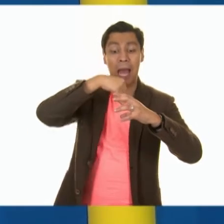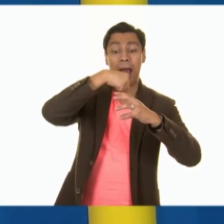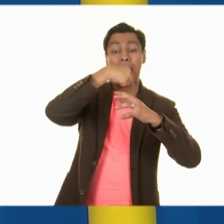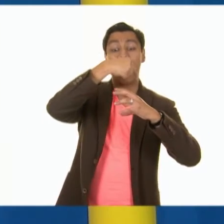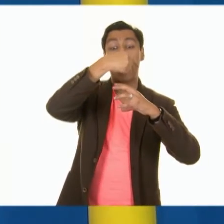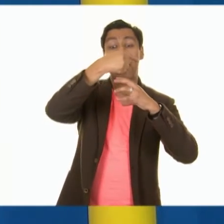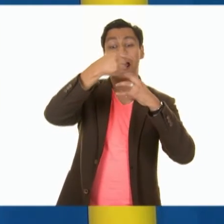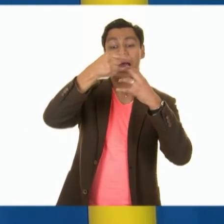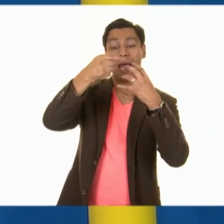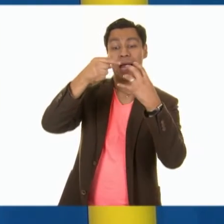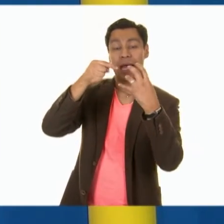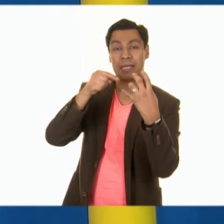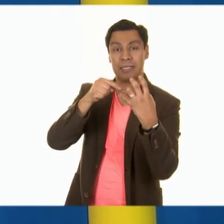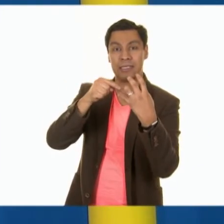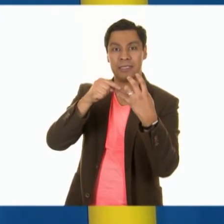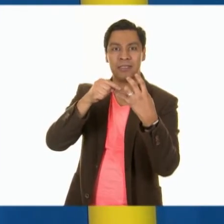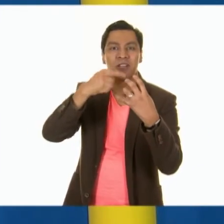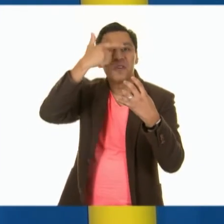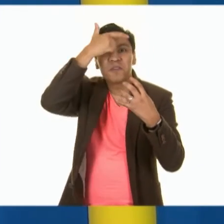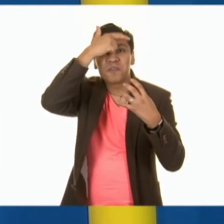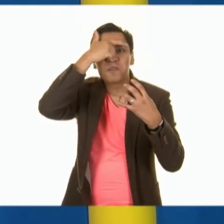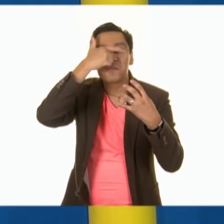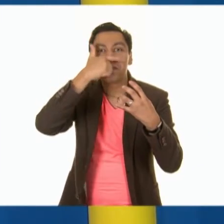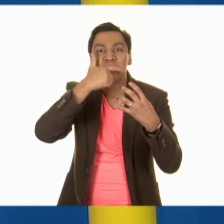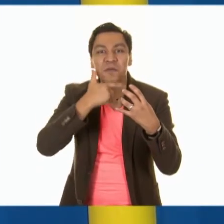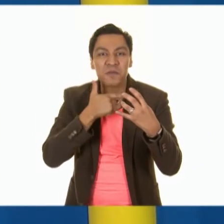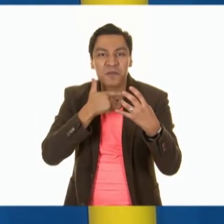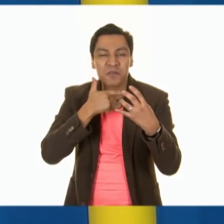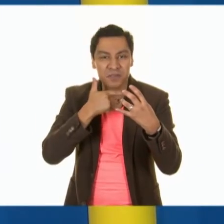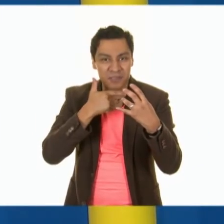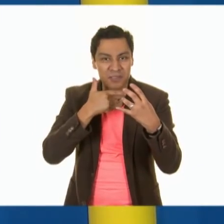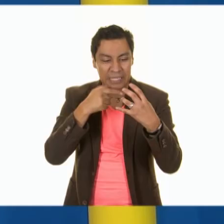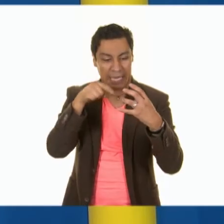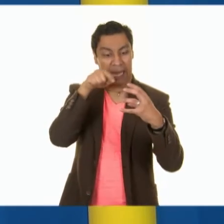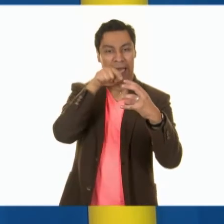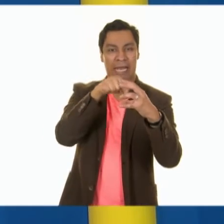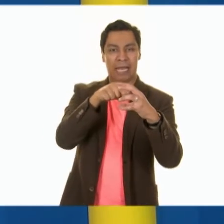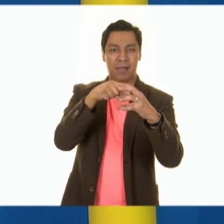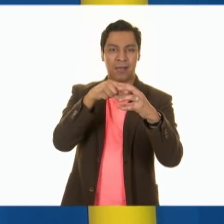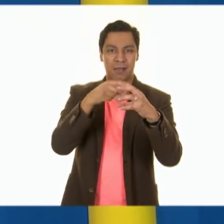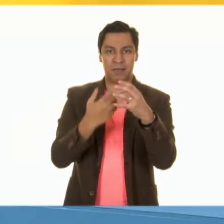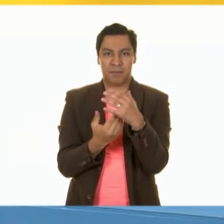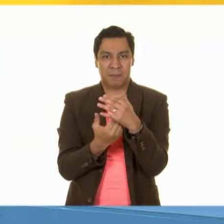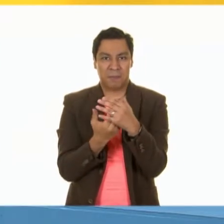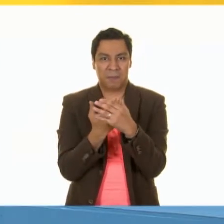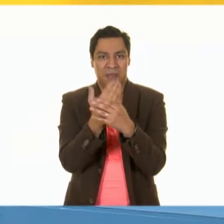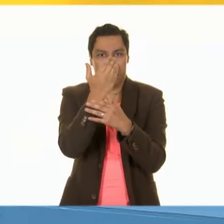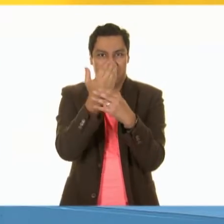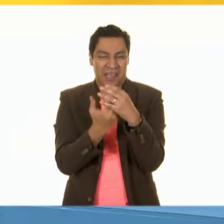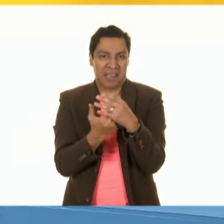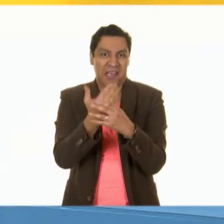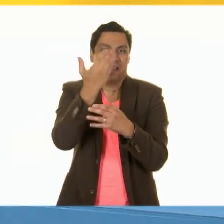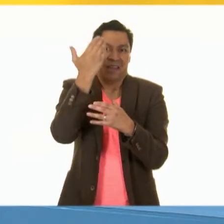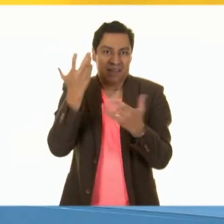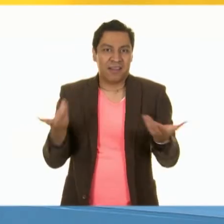caso. Cuando salimos en un día soleado y llegan los rayos de luz hacia nosotros, ¿qué es lo que pasa? Pues, bueno, una parte de esa luz que